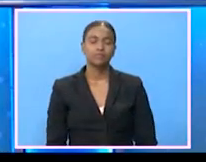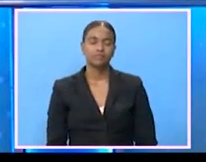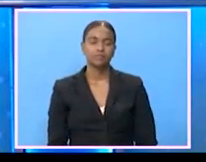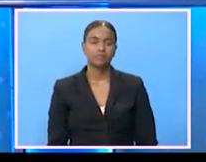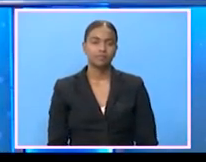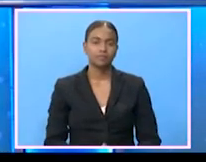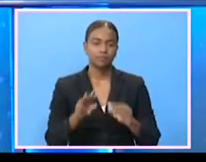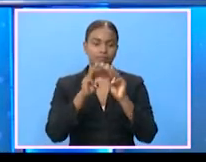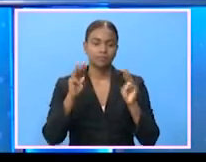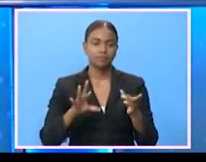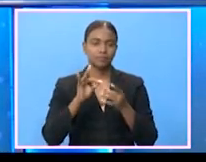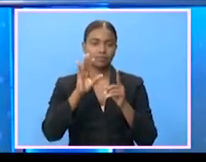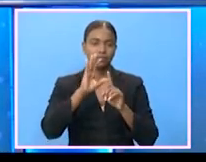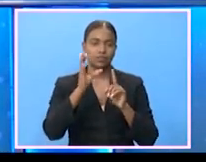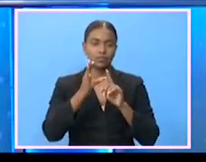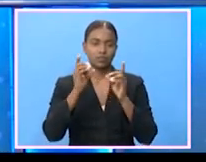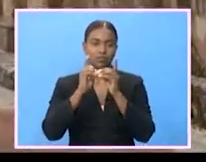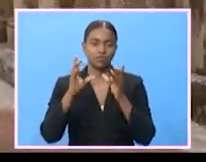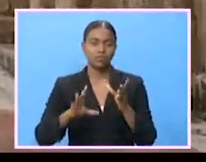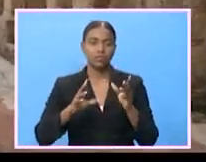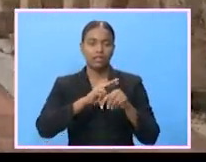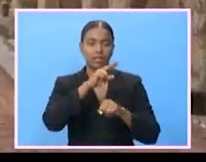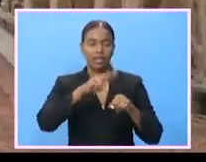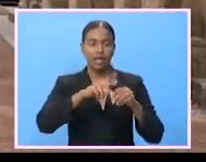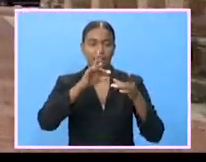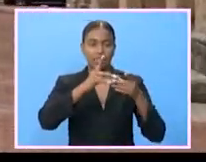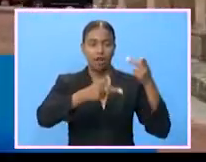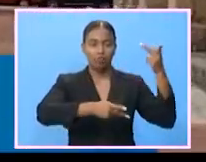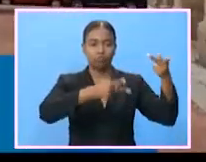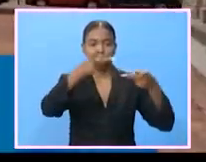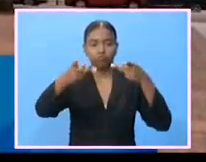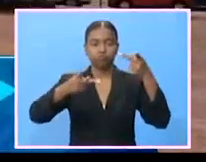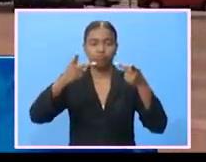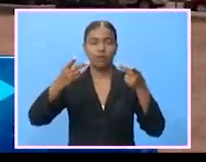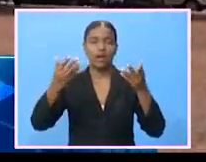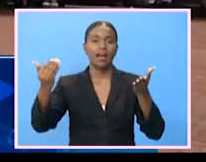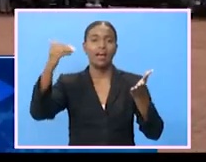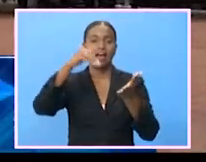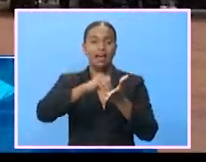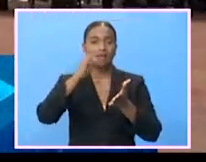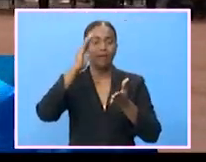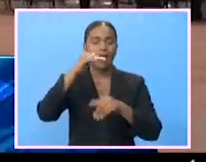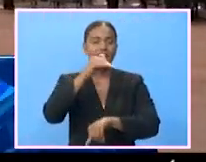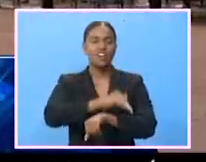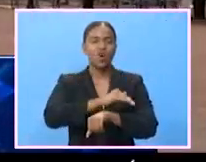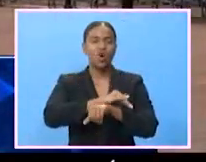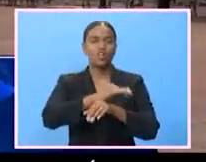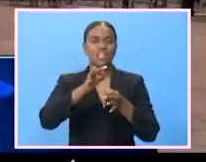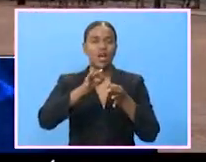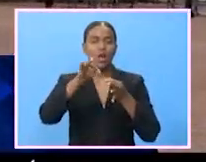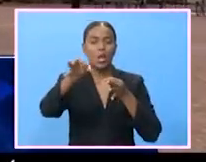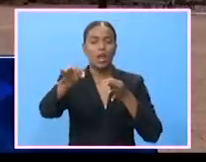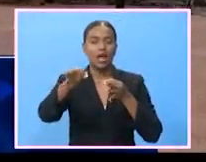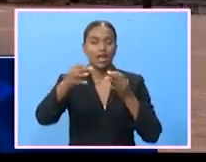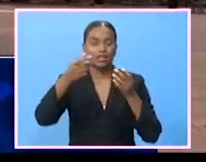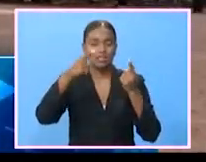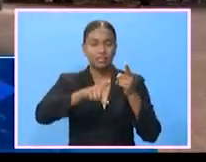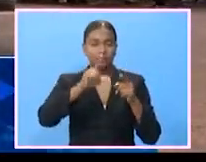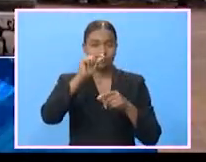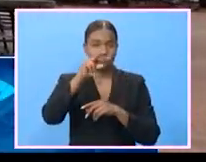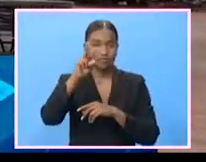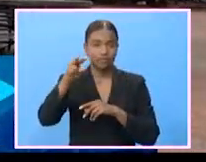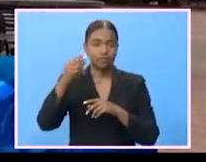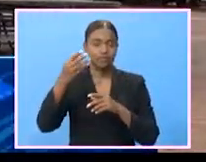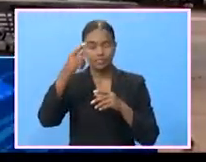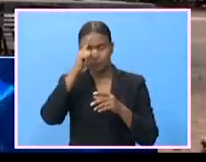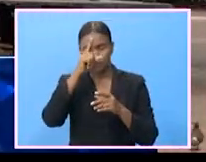Señores, el Ministerio de Cultura y la Dirección General de Museos anunciaron el regreso de la Noche Larga de Museos 2022, que fue pausada por la pandemia